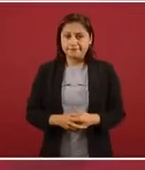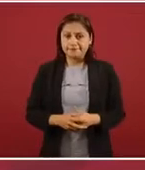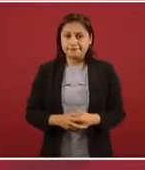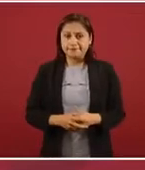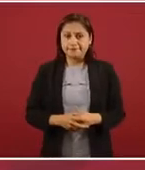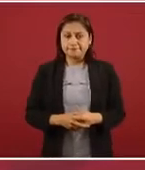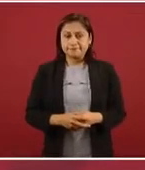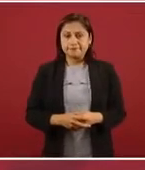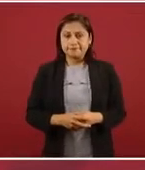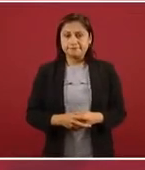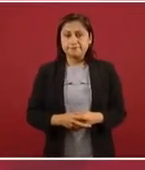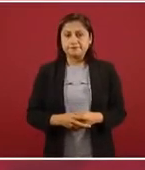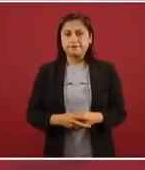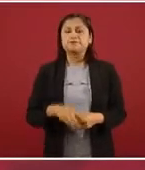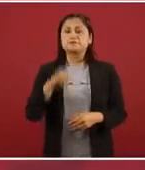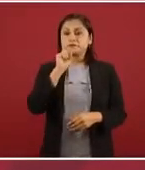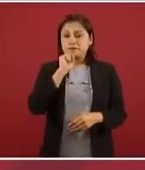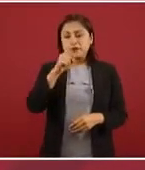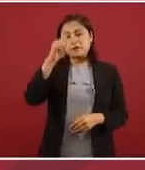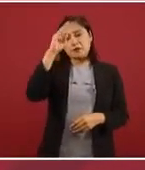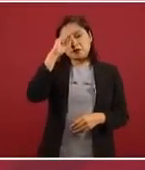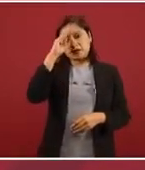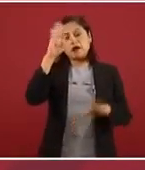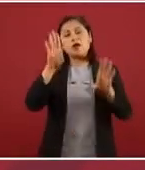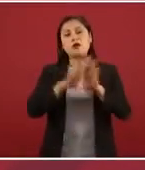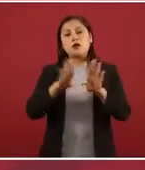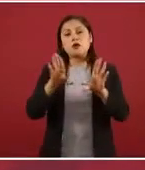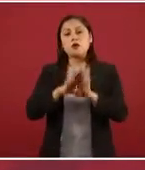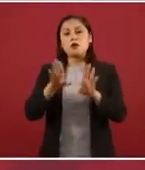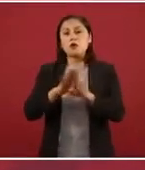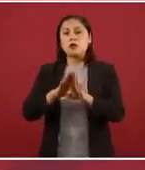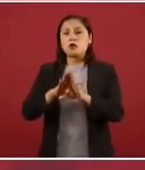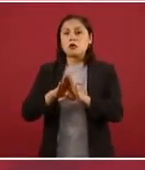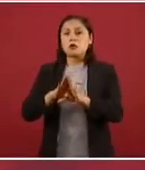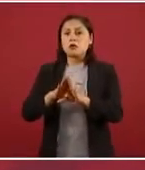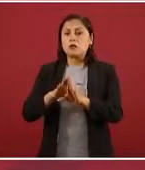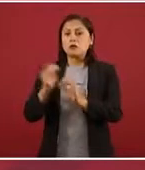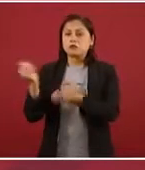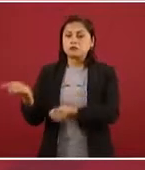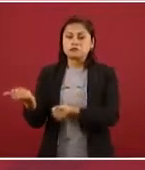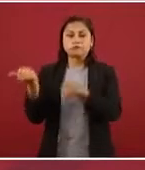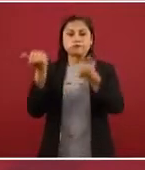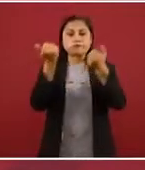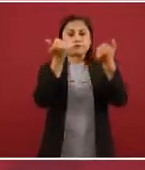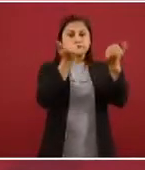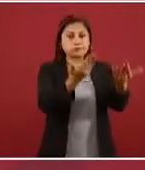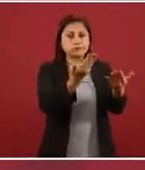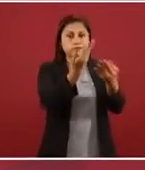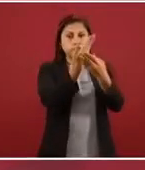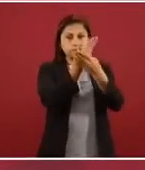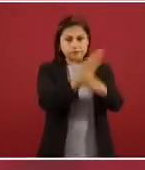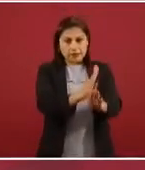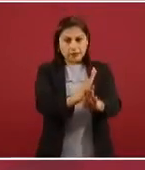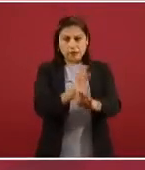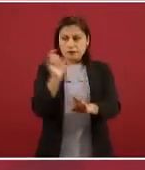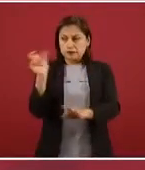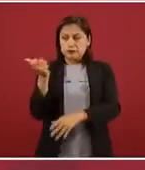resolviendo lo del traslado de valores, porque hay regiones muy difíciles.